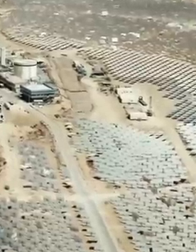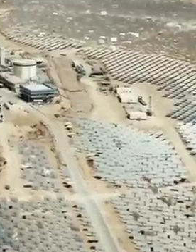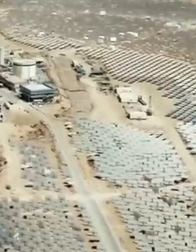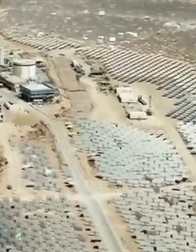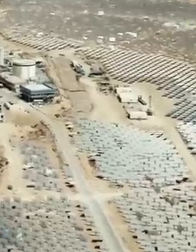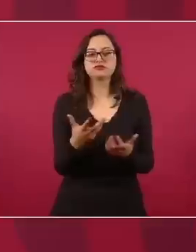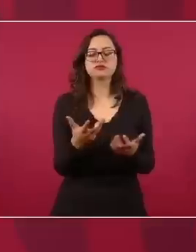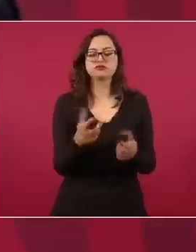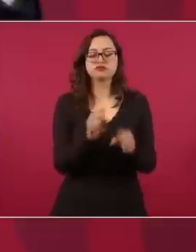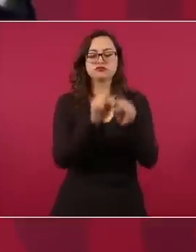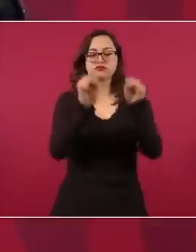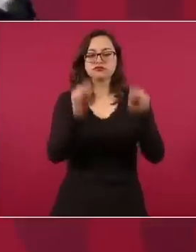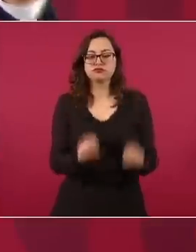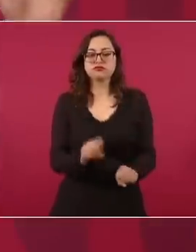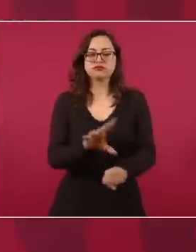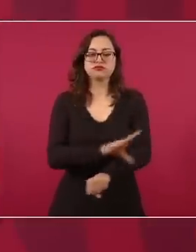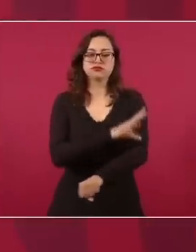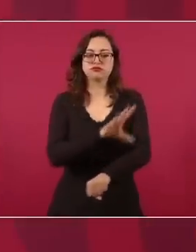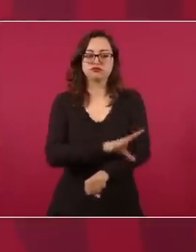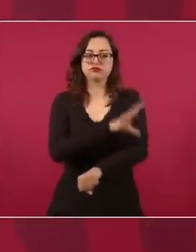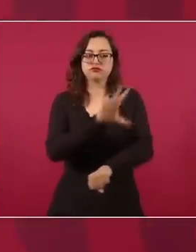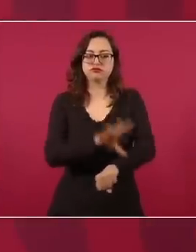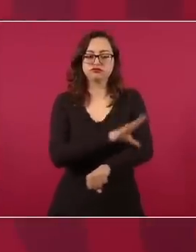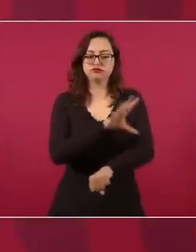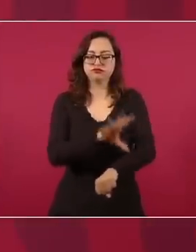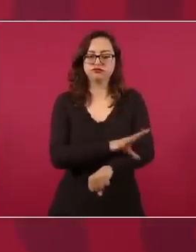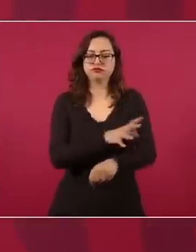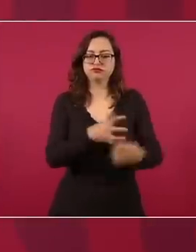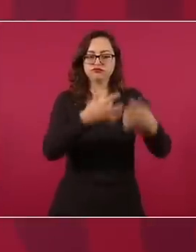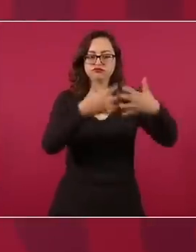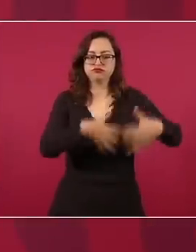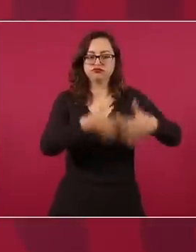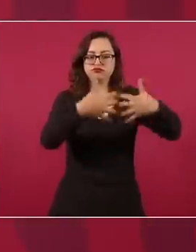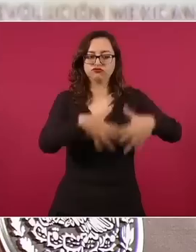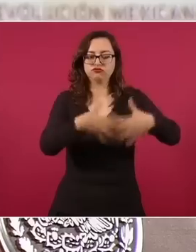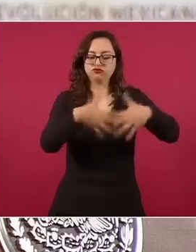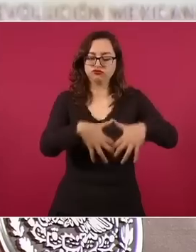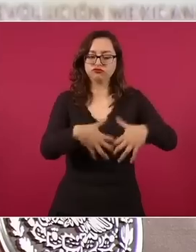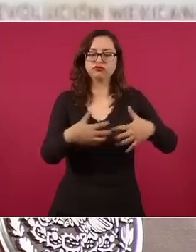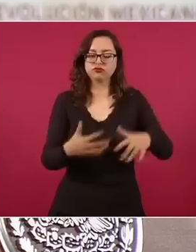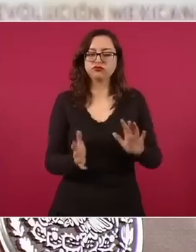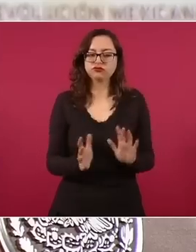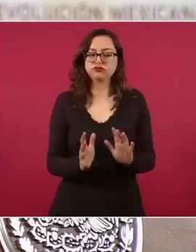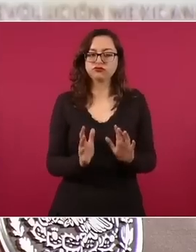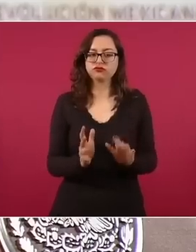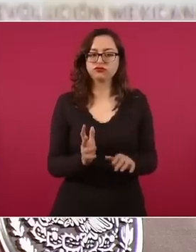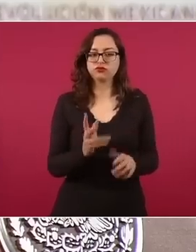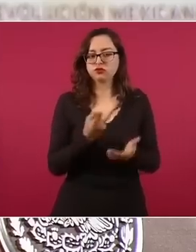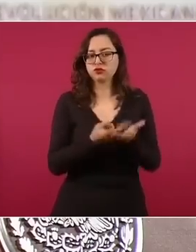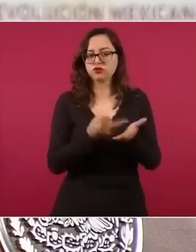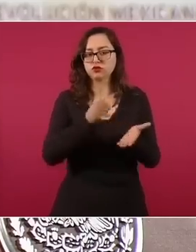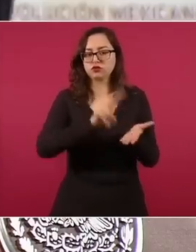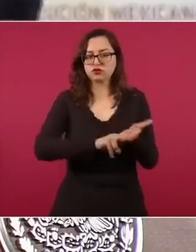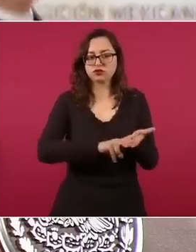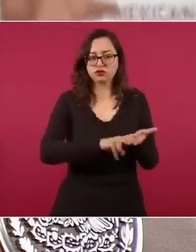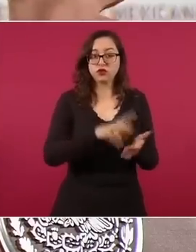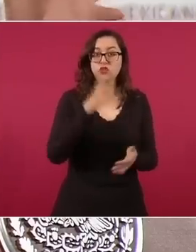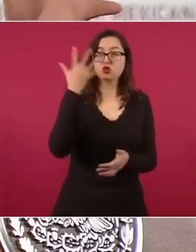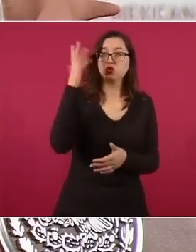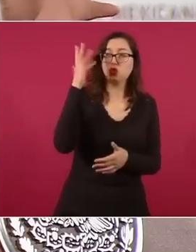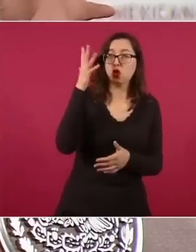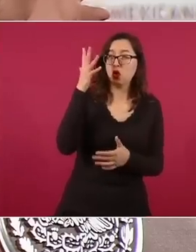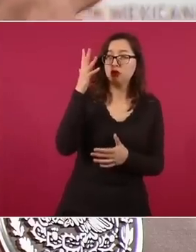fortalecer el sistema de las plantas solares. Son refuerzos que se